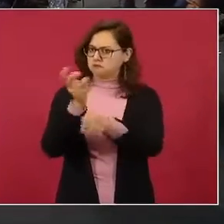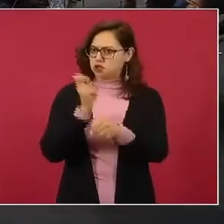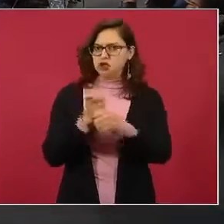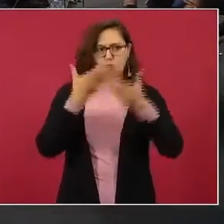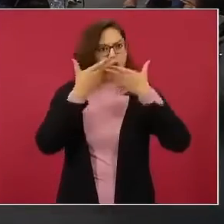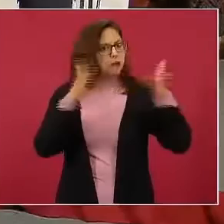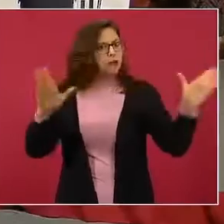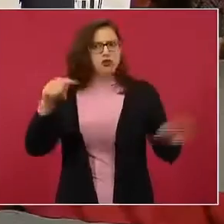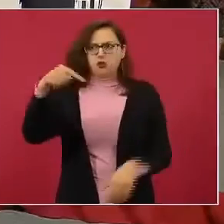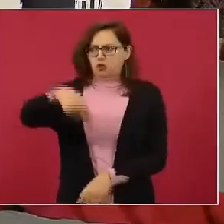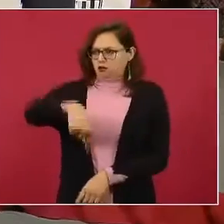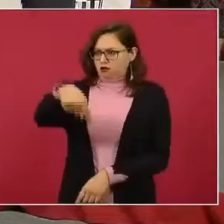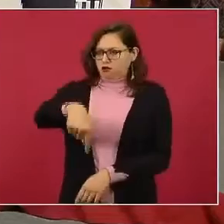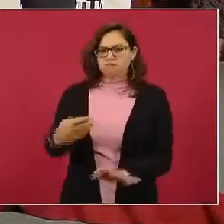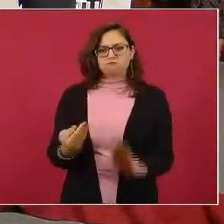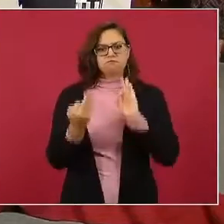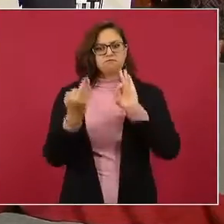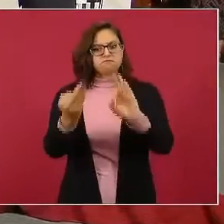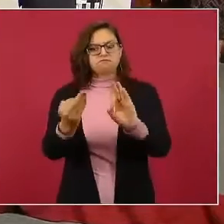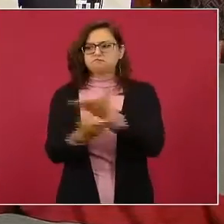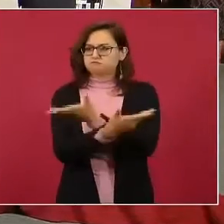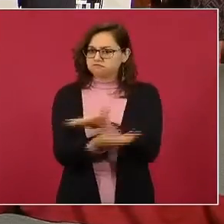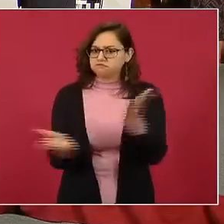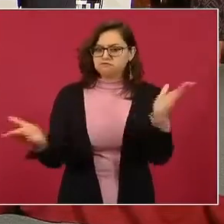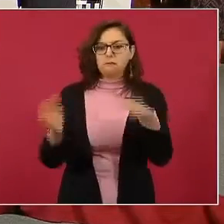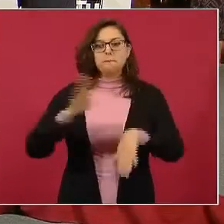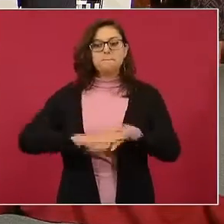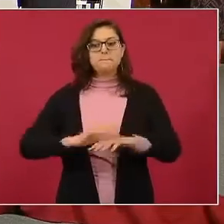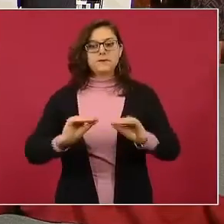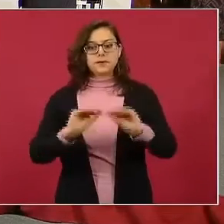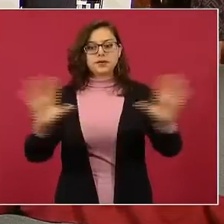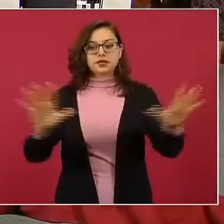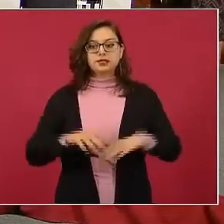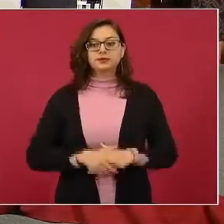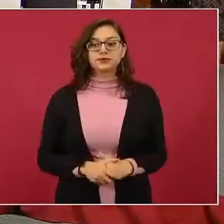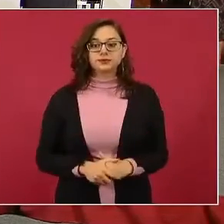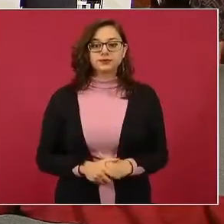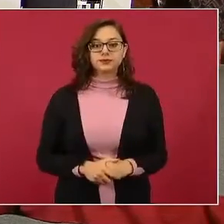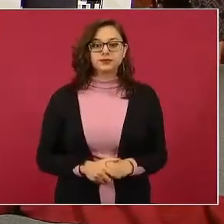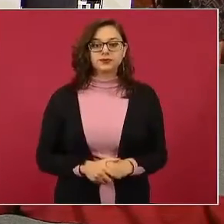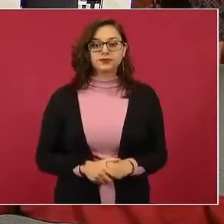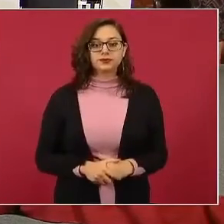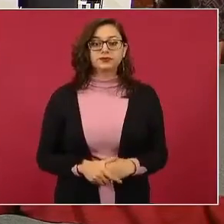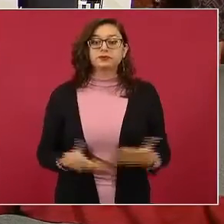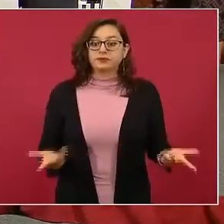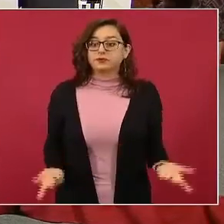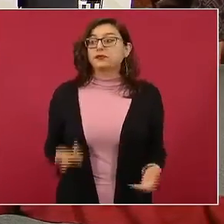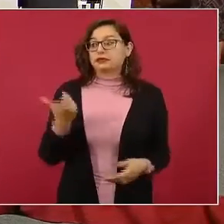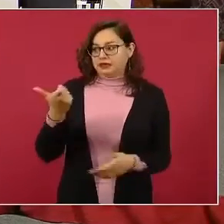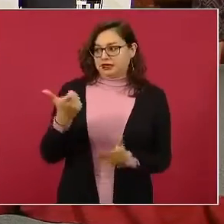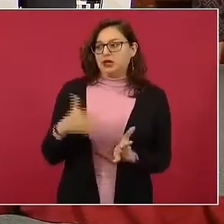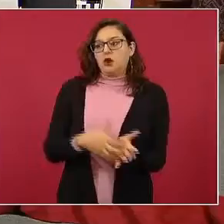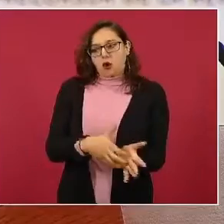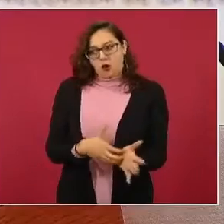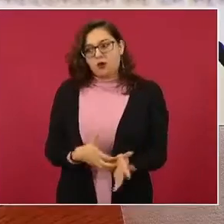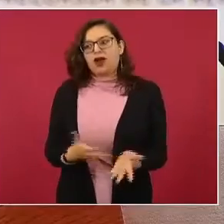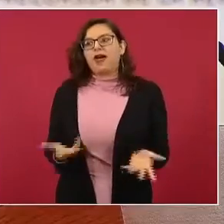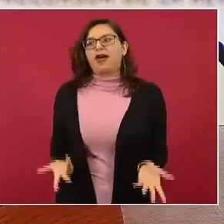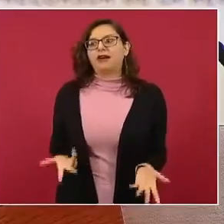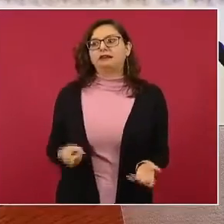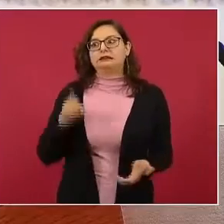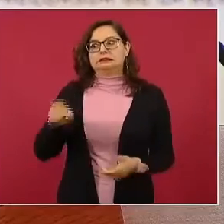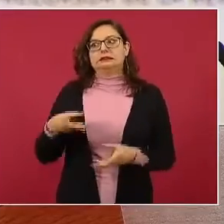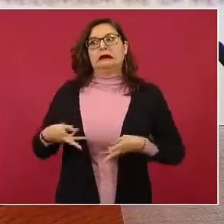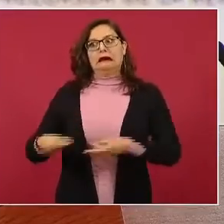esto ayuda mucho a aclarar las cosas. Además, se van a ahorrar dinero porque no van a tener que